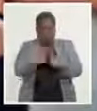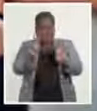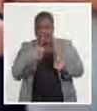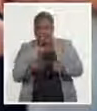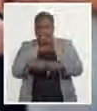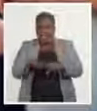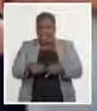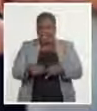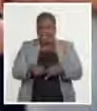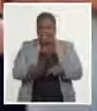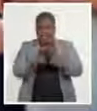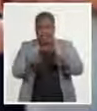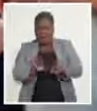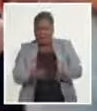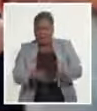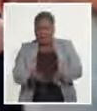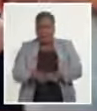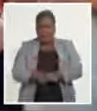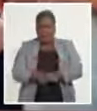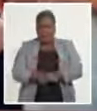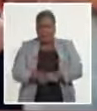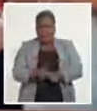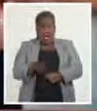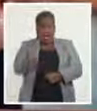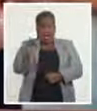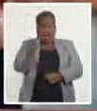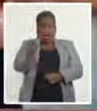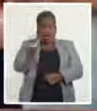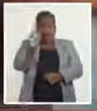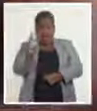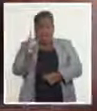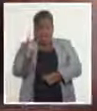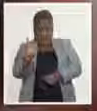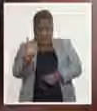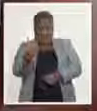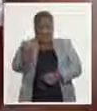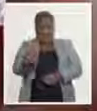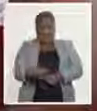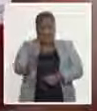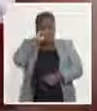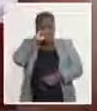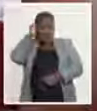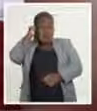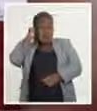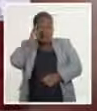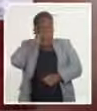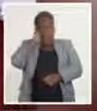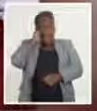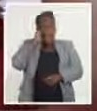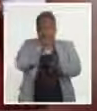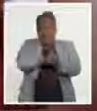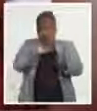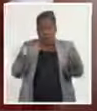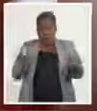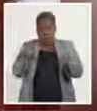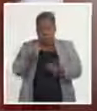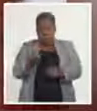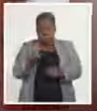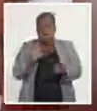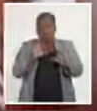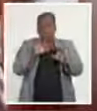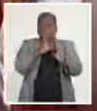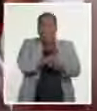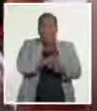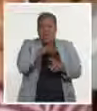artículo 143 hace referencia al derecho de las niñas y los niños a un entorno digital libre de violencia, donde